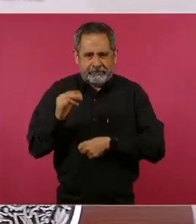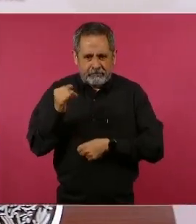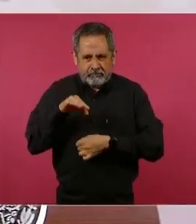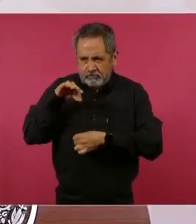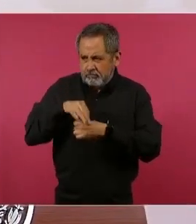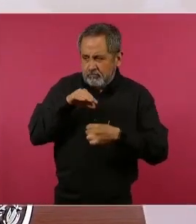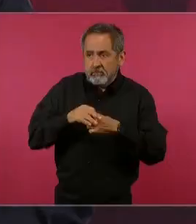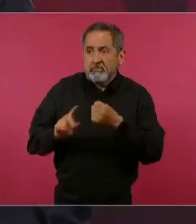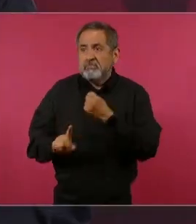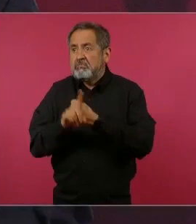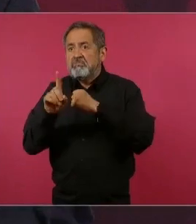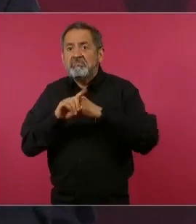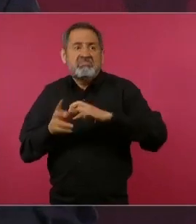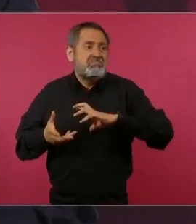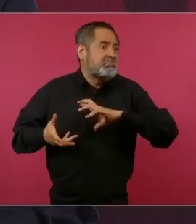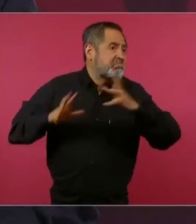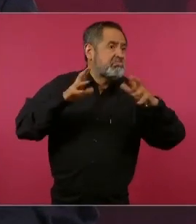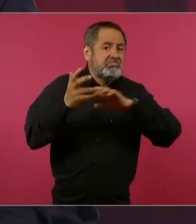sin problemas,